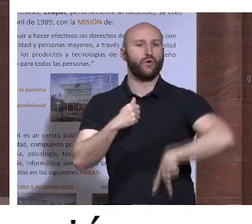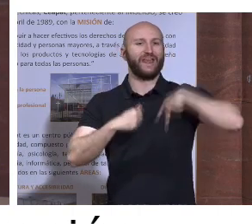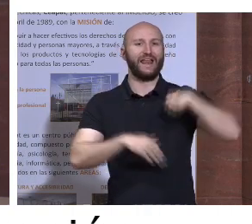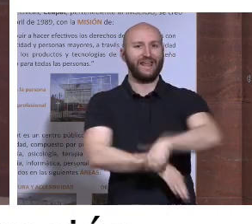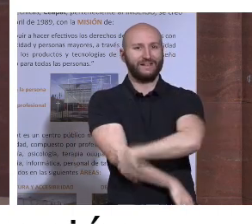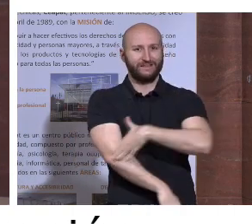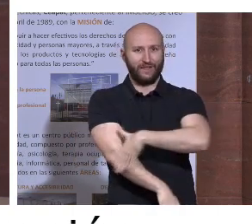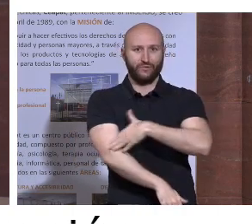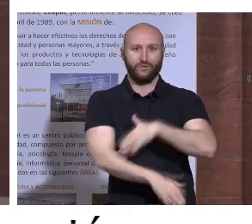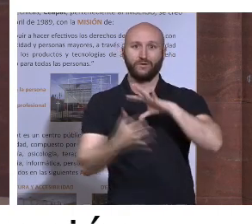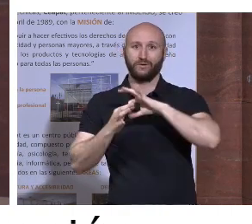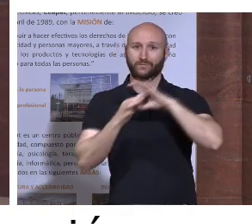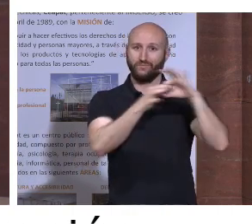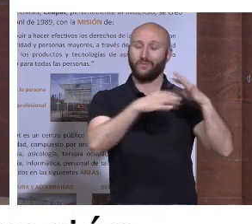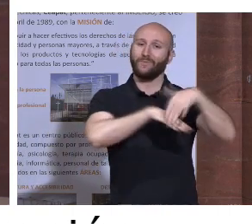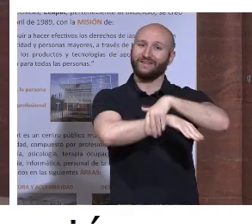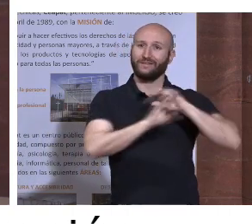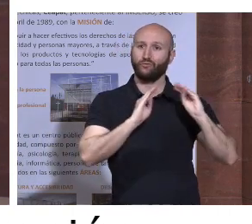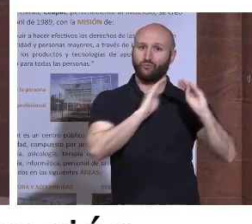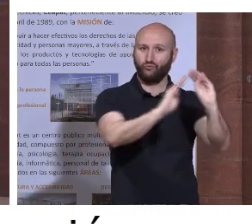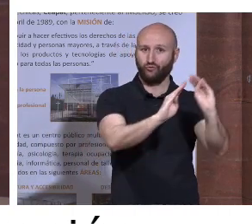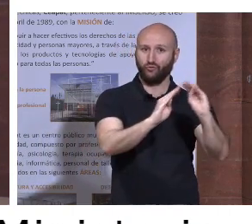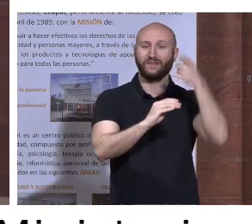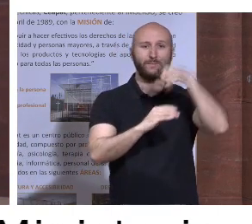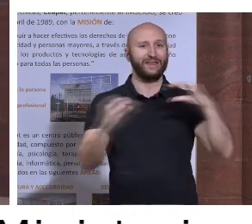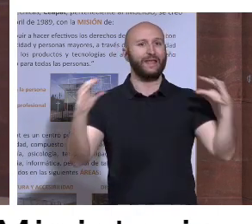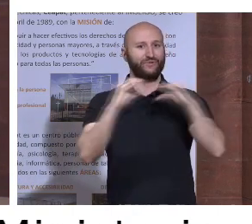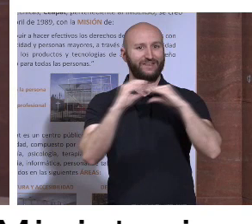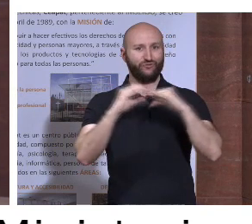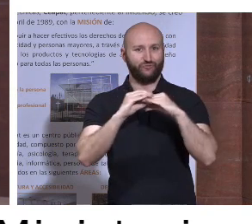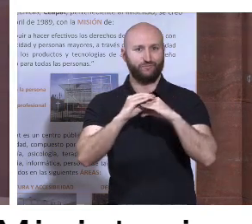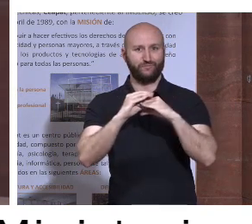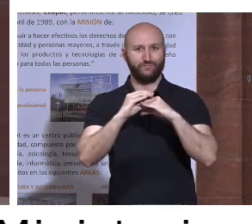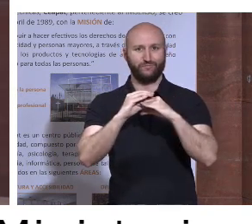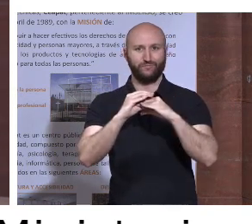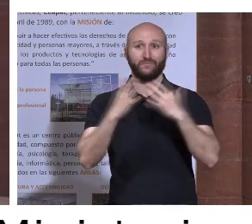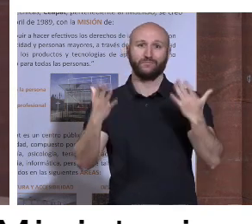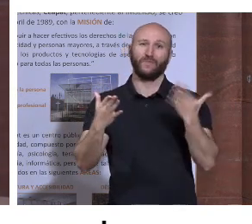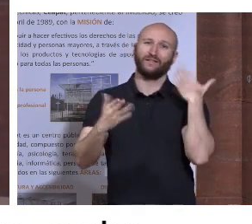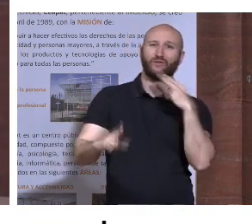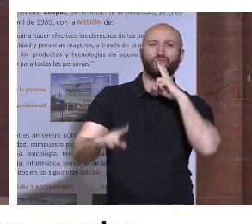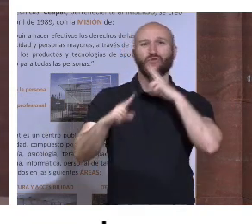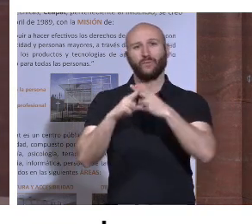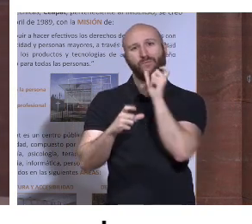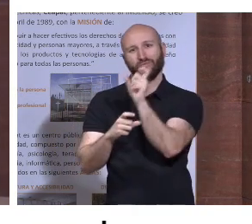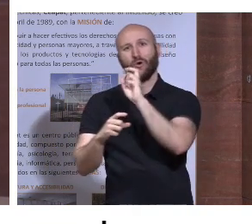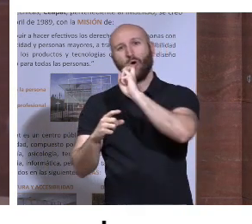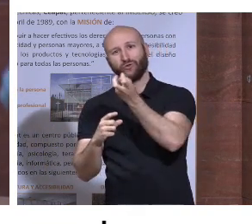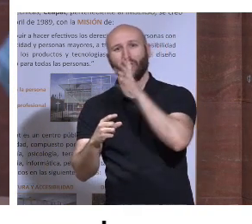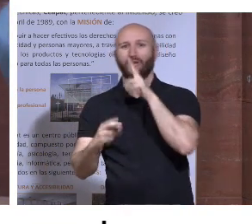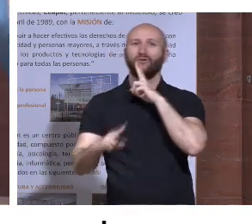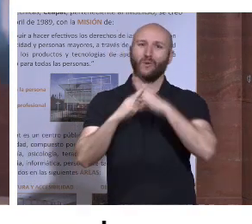a través del Ministerio correspondiente y del Inserso, en este caso, se llamaba de otra manera, ahora se llama Inserso también,